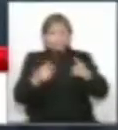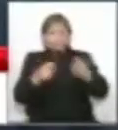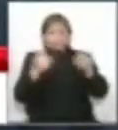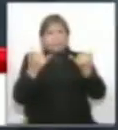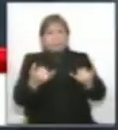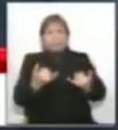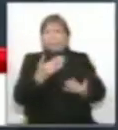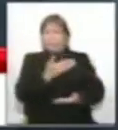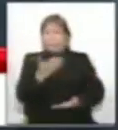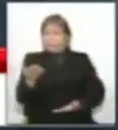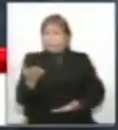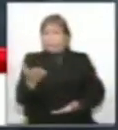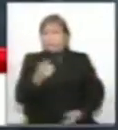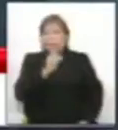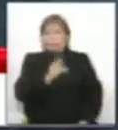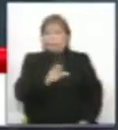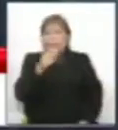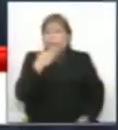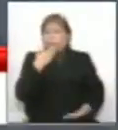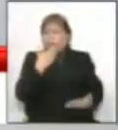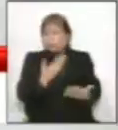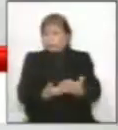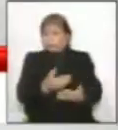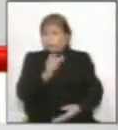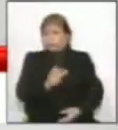la voluntad de ellos. Muchas gracias, señor